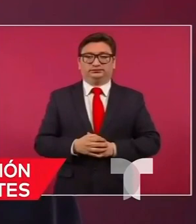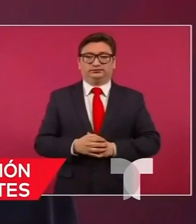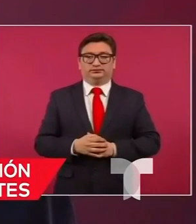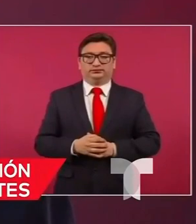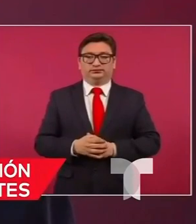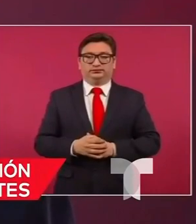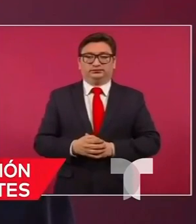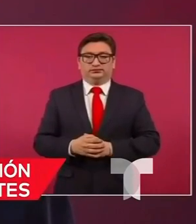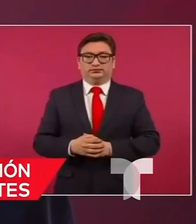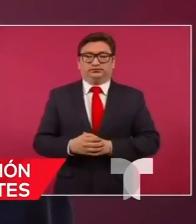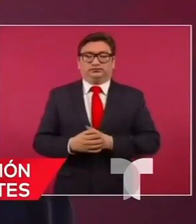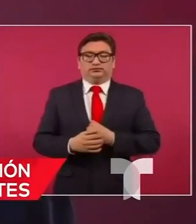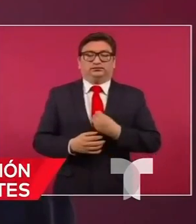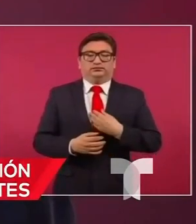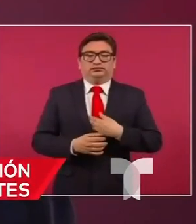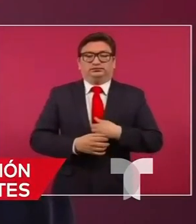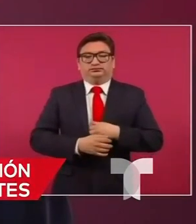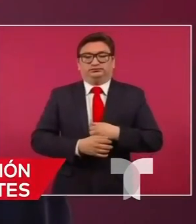lo